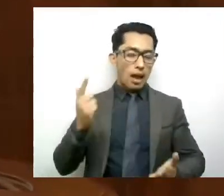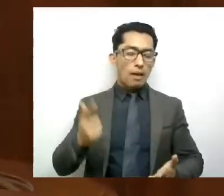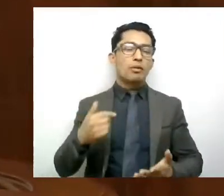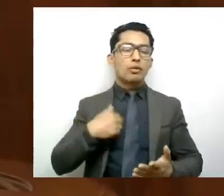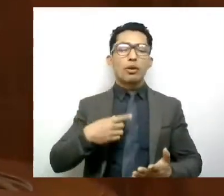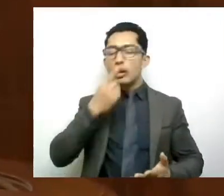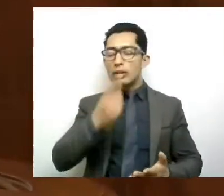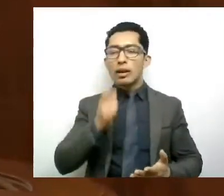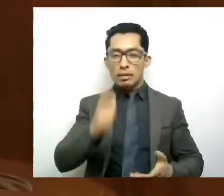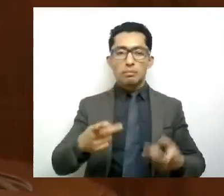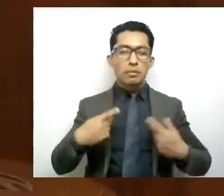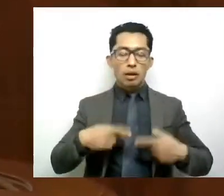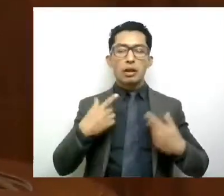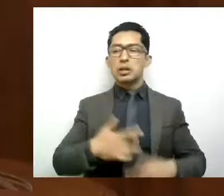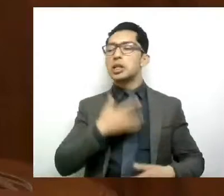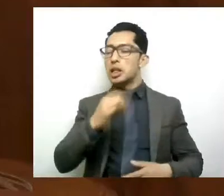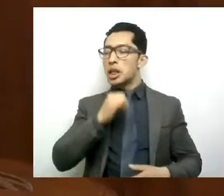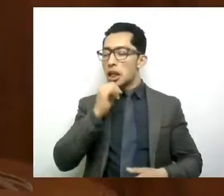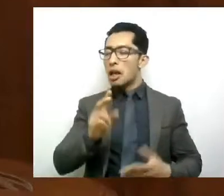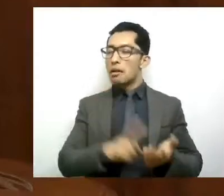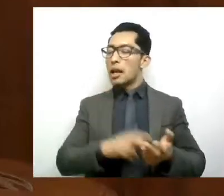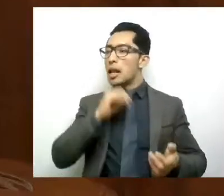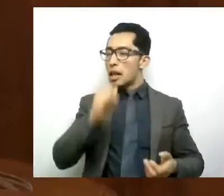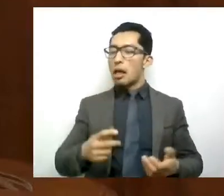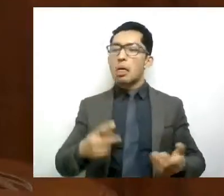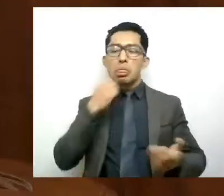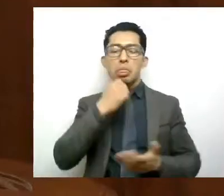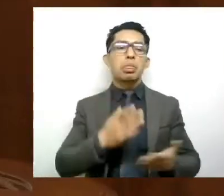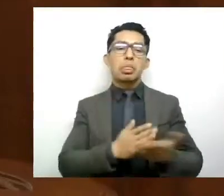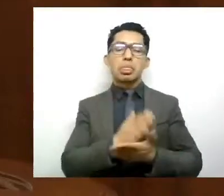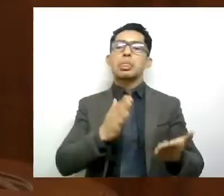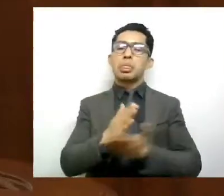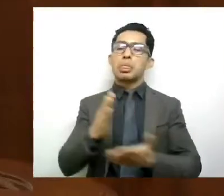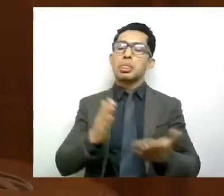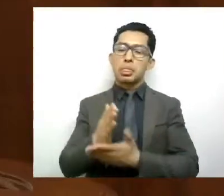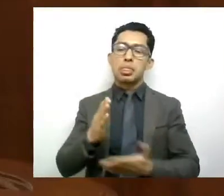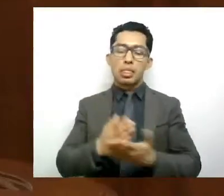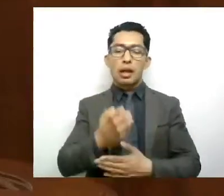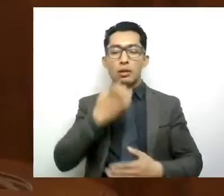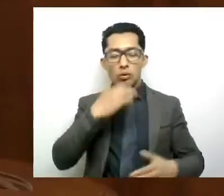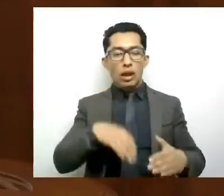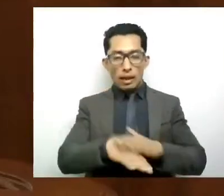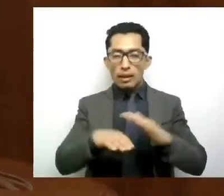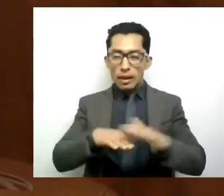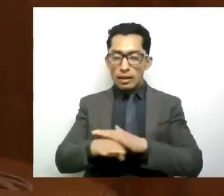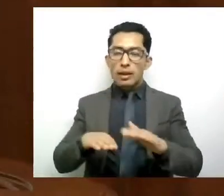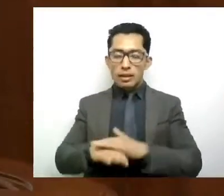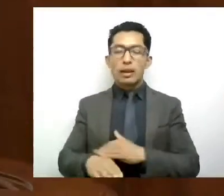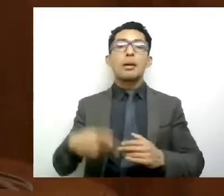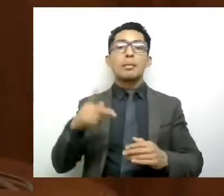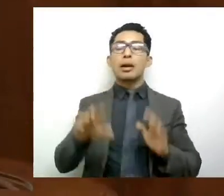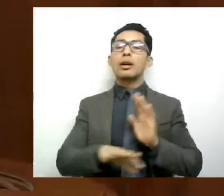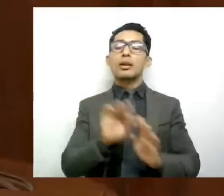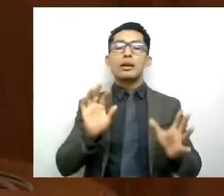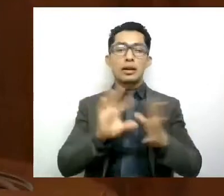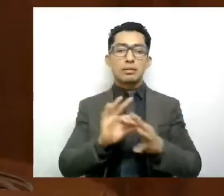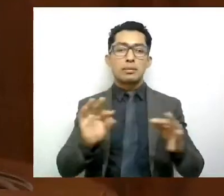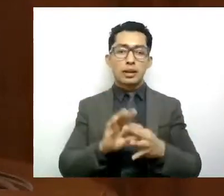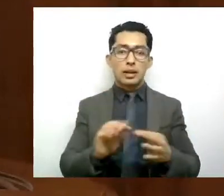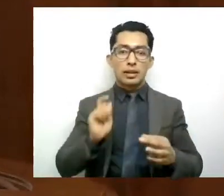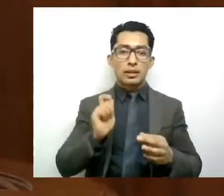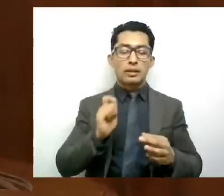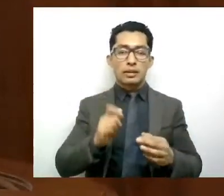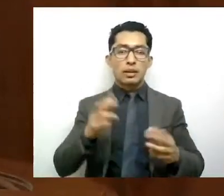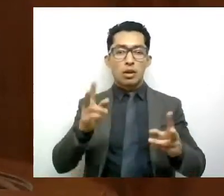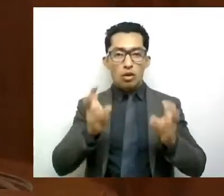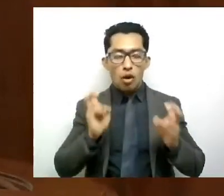sin escrúpulos han hecho con nuestras escuelas. Sin embargo, cabe destacar que el robo, saqueo